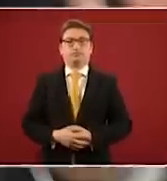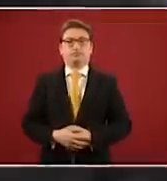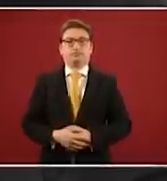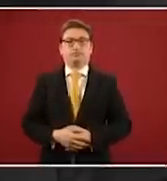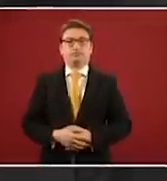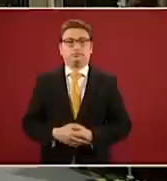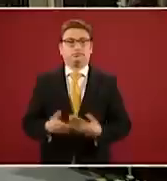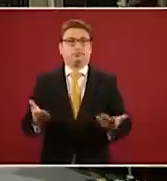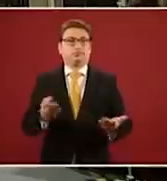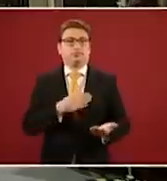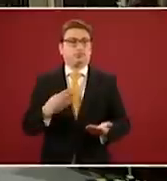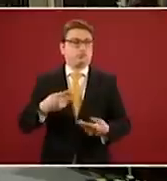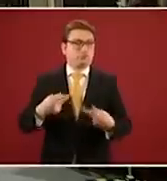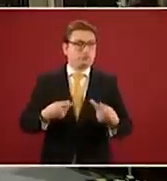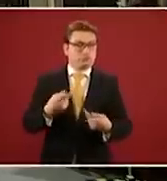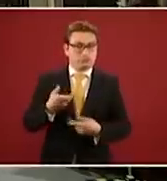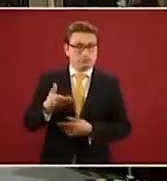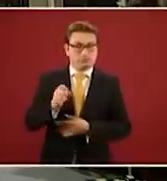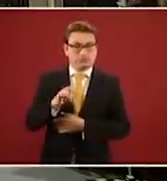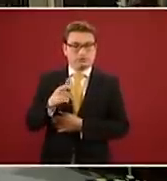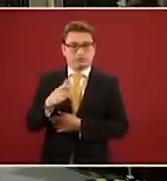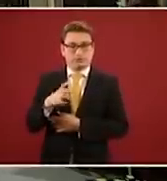Bueno, ¿van a seguir preguntando a Santiago?